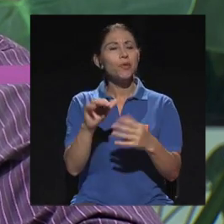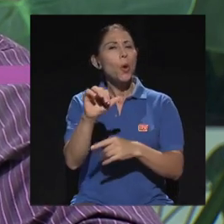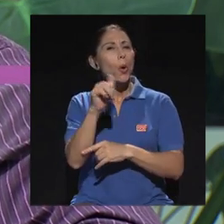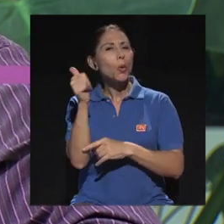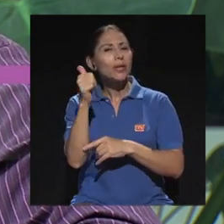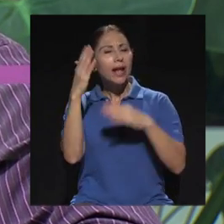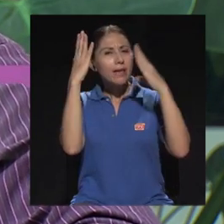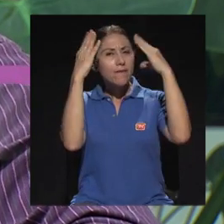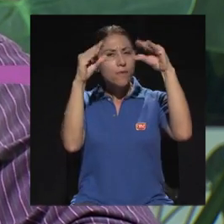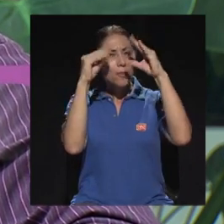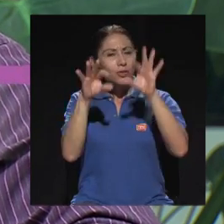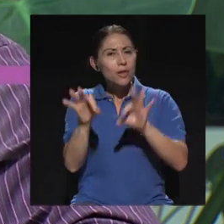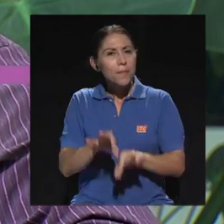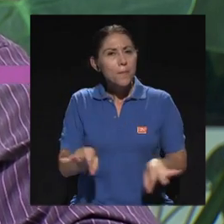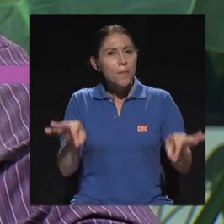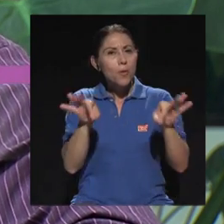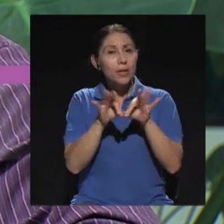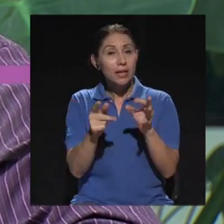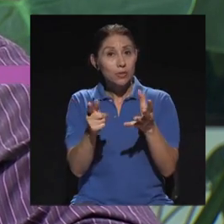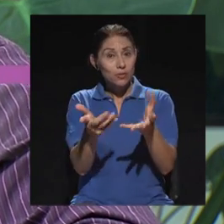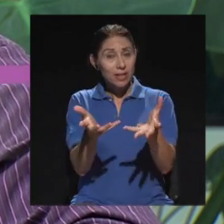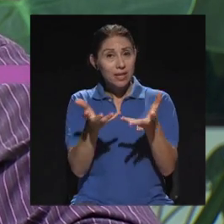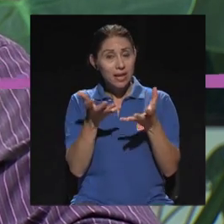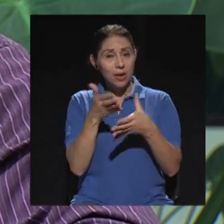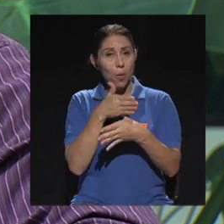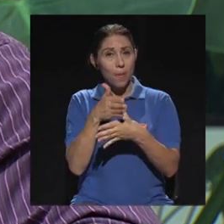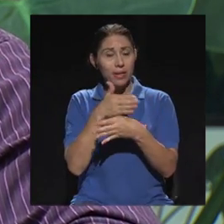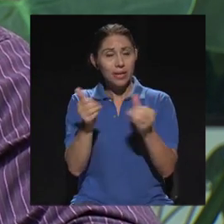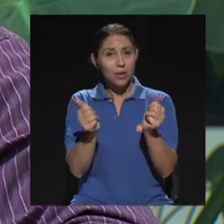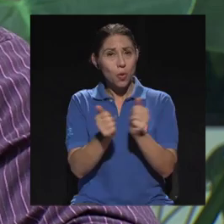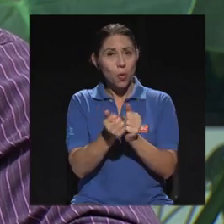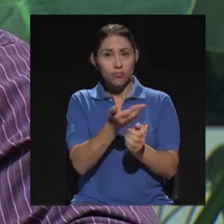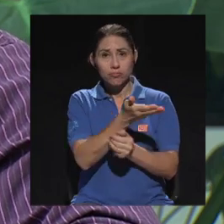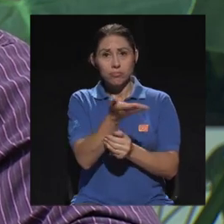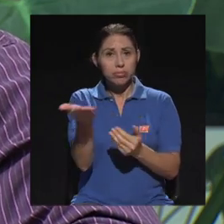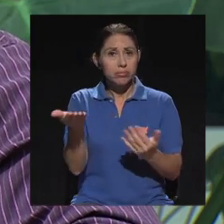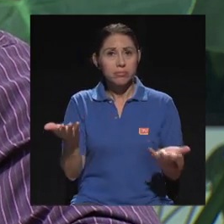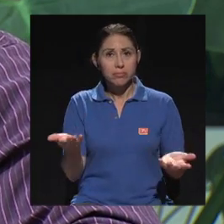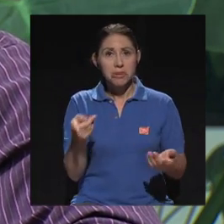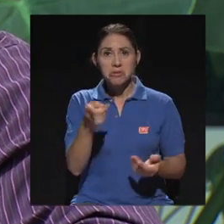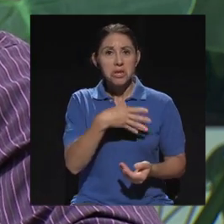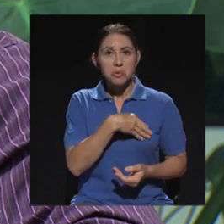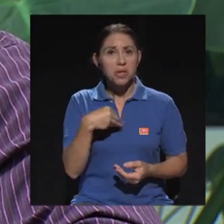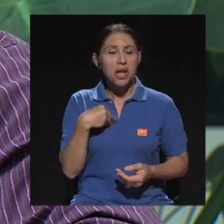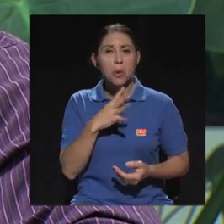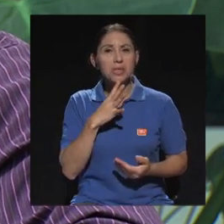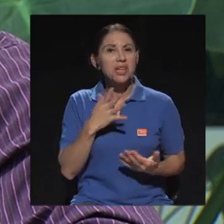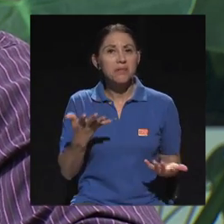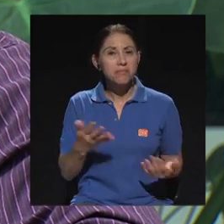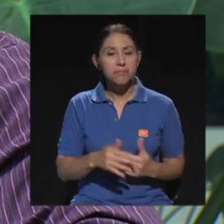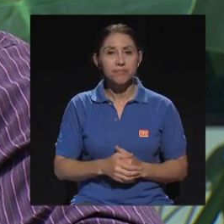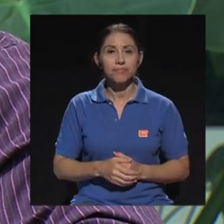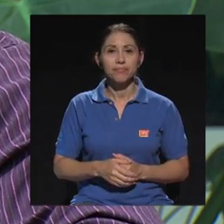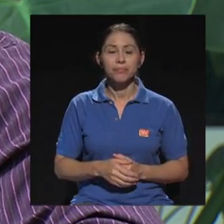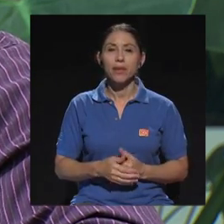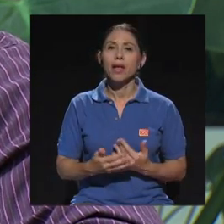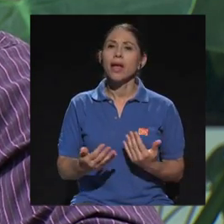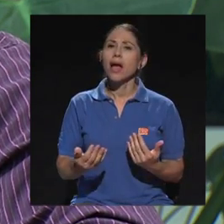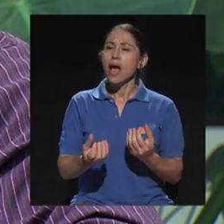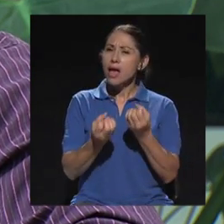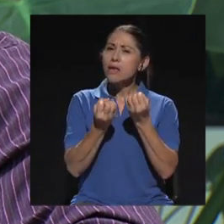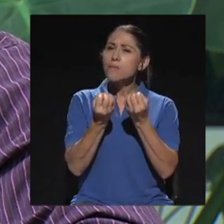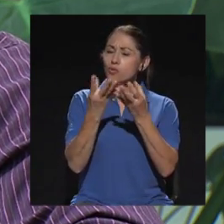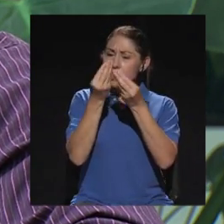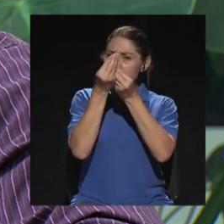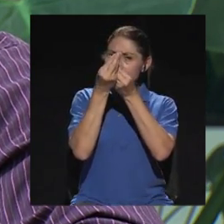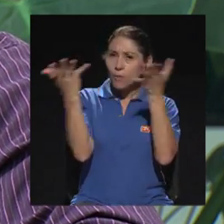información pues, importante que usted quisiera compartir con nuestros televidentes le gustaría conversarnos? Ok,